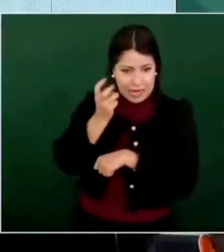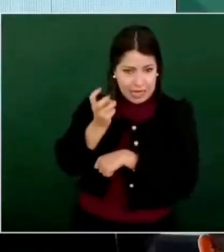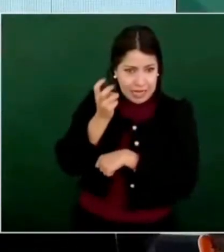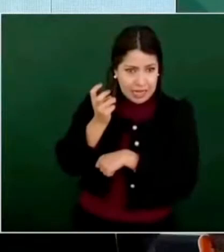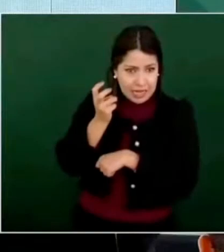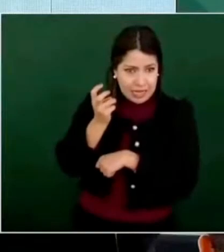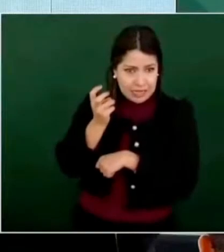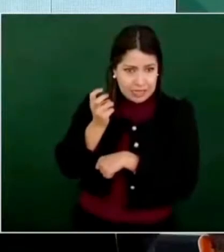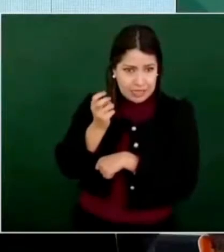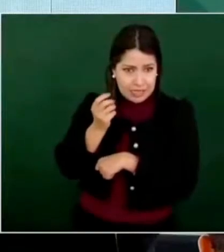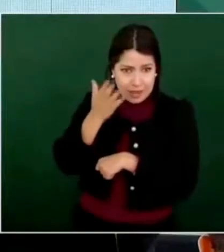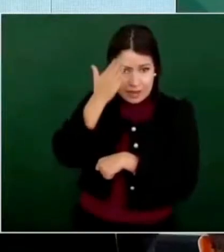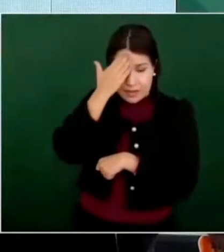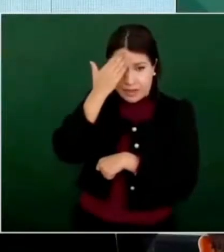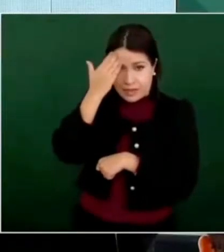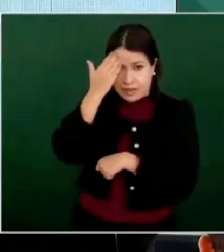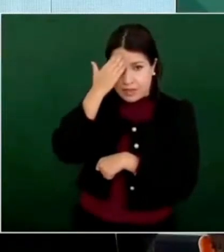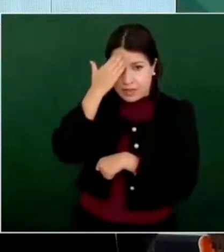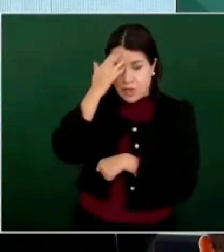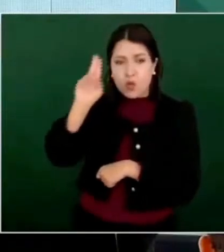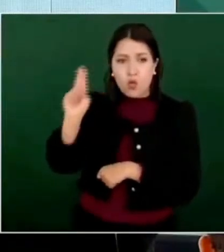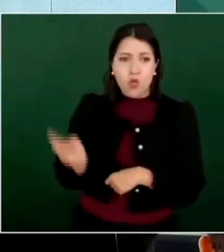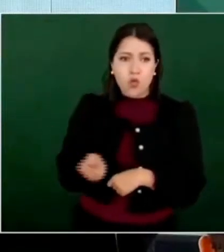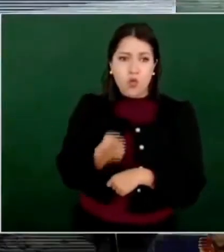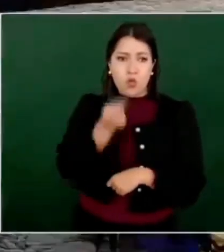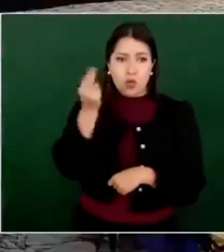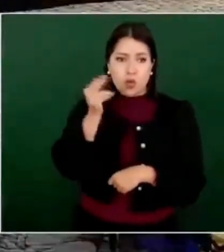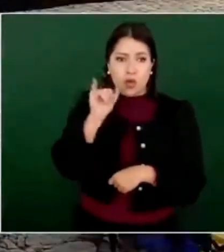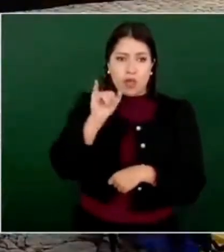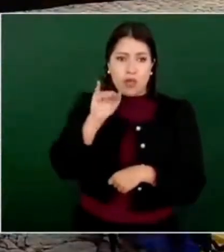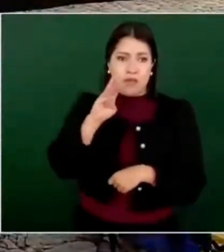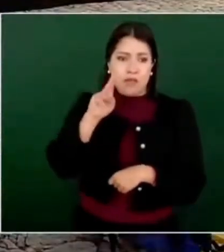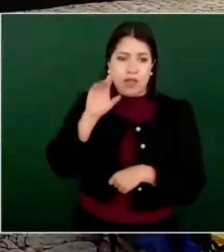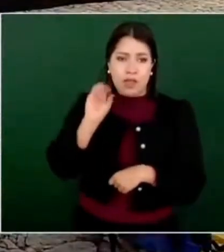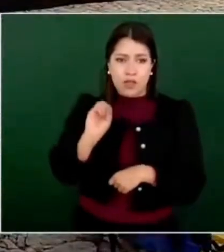rector de la Universidad Iberoamericana de Puebla,